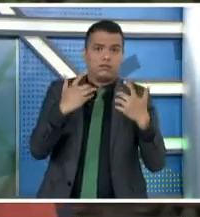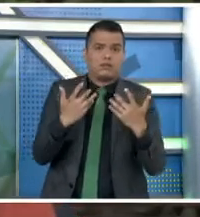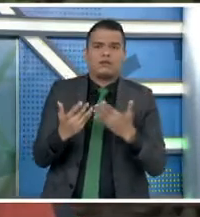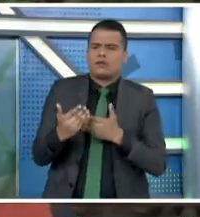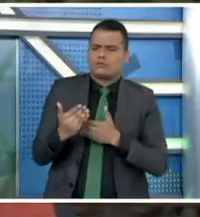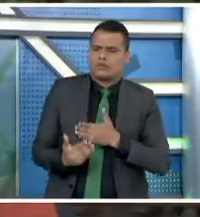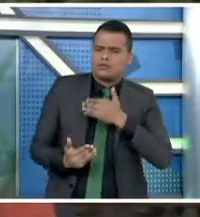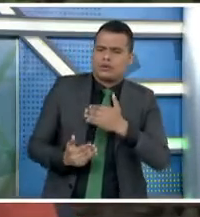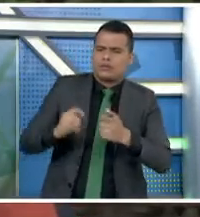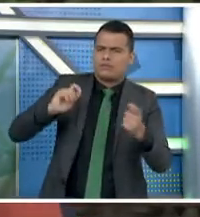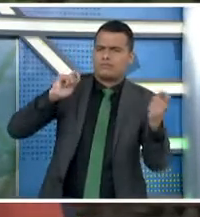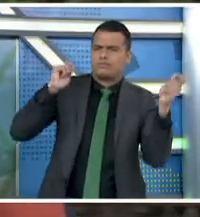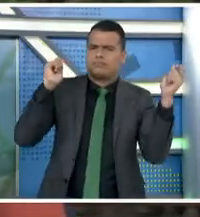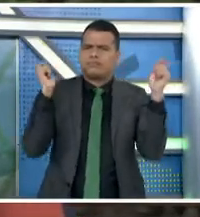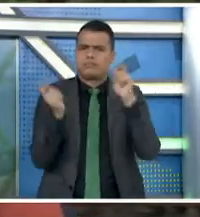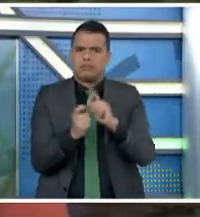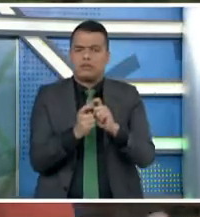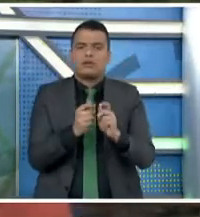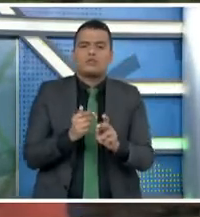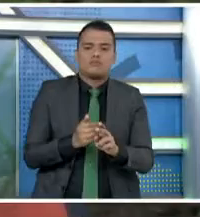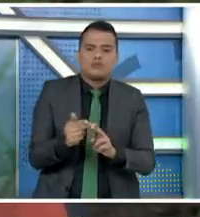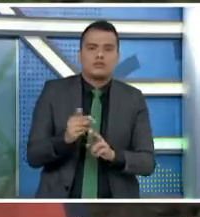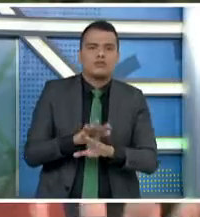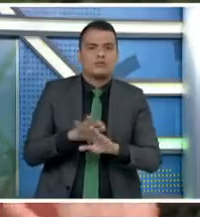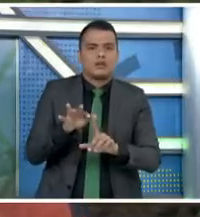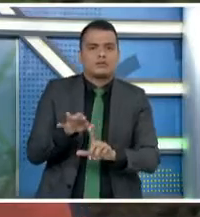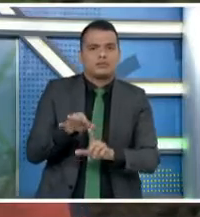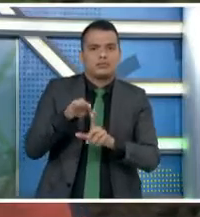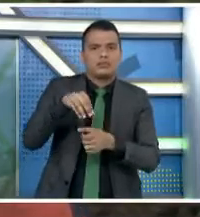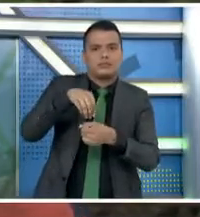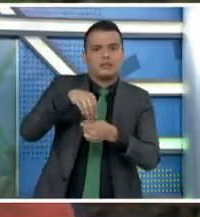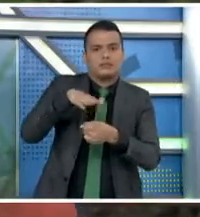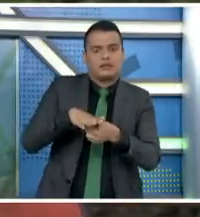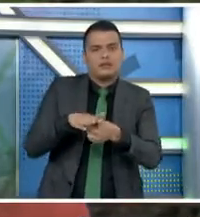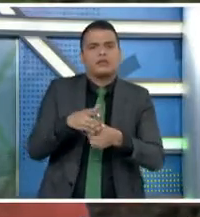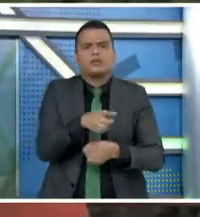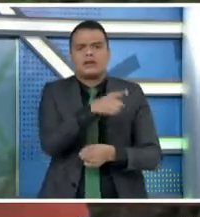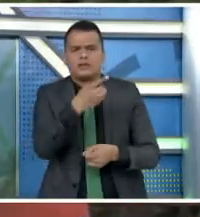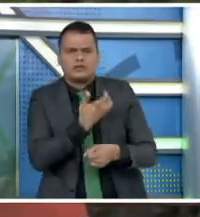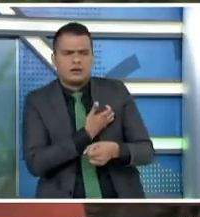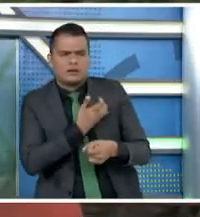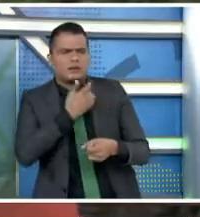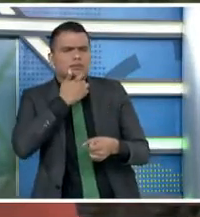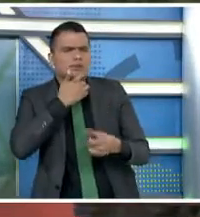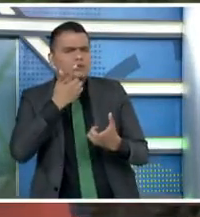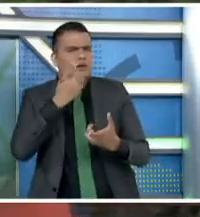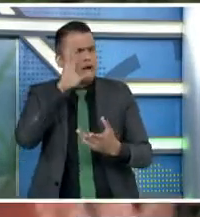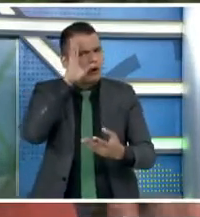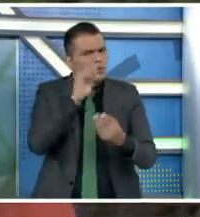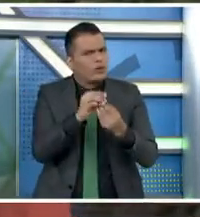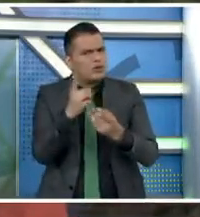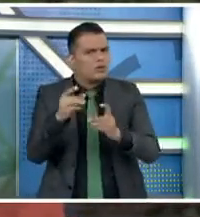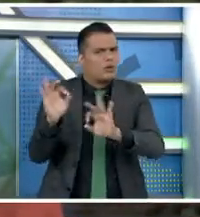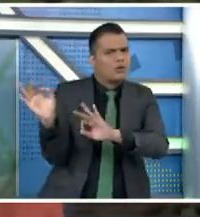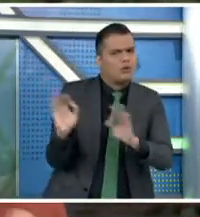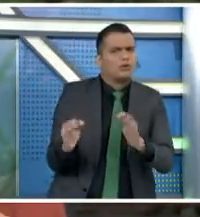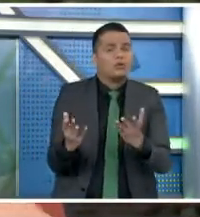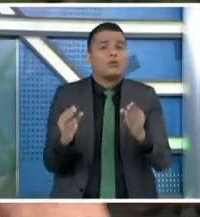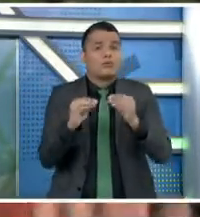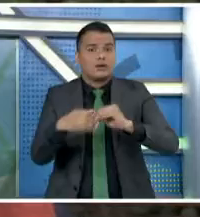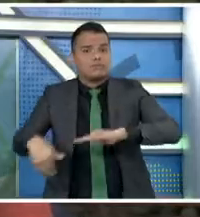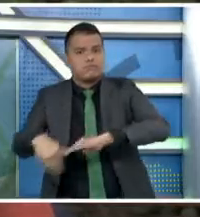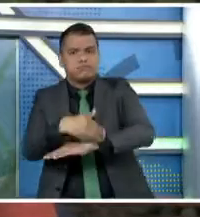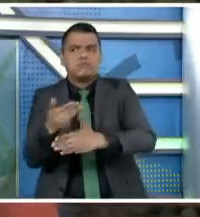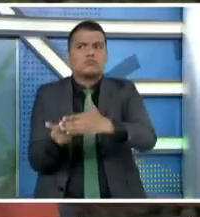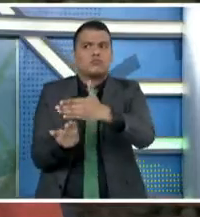transición a ese distrito especial necesitamos ver como los alcaldes están enfocando esto también el tema de las vías calizas está expandiendo pero no